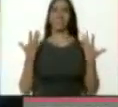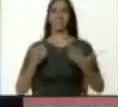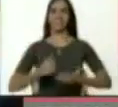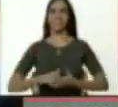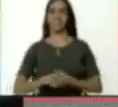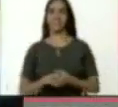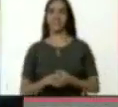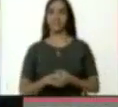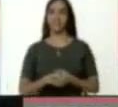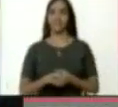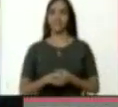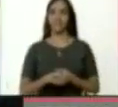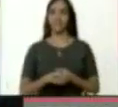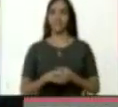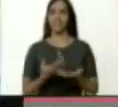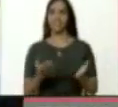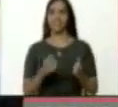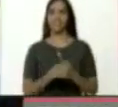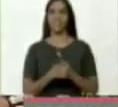saludaste.